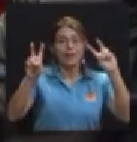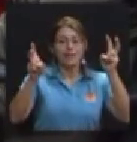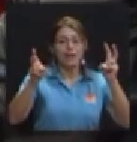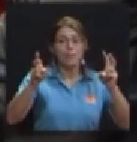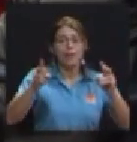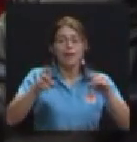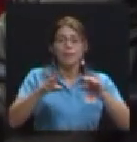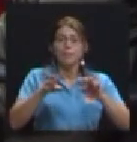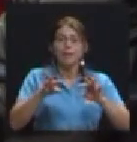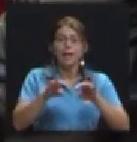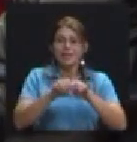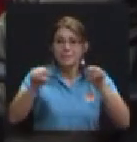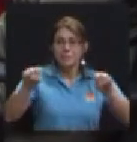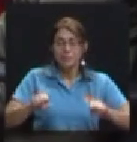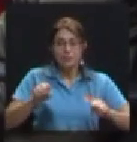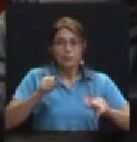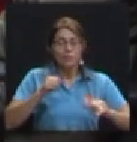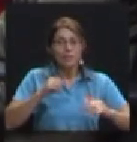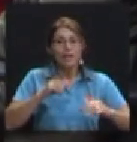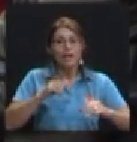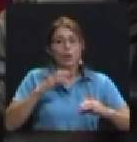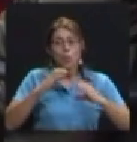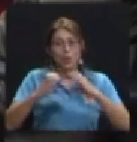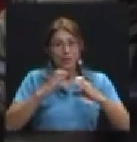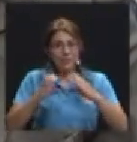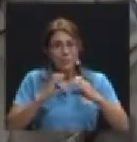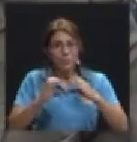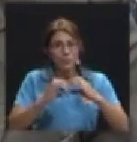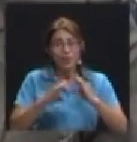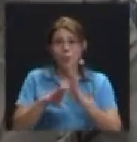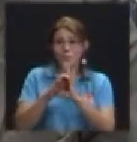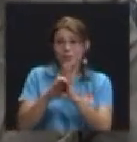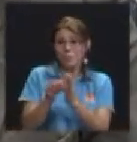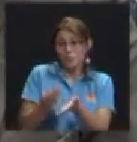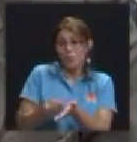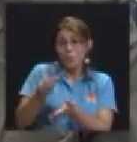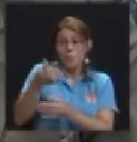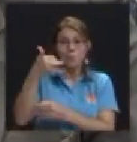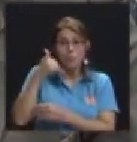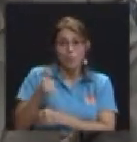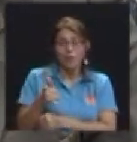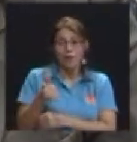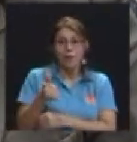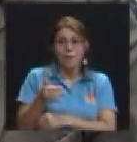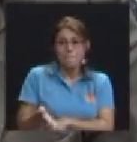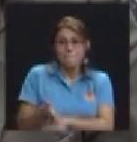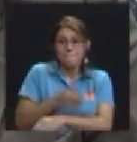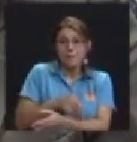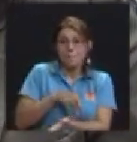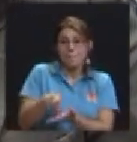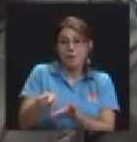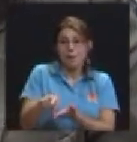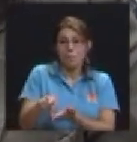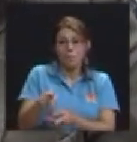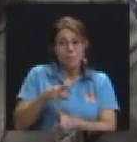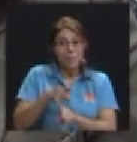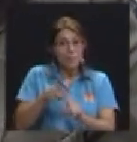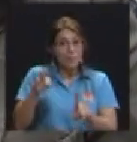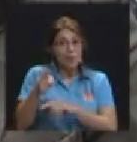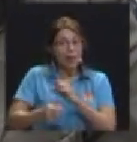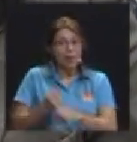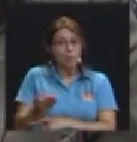servicios de comunicación y que ni siquiera se preguntaba en el 2004 porque no existía, ¿verdad? Ahora es uno